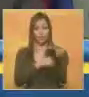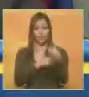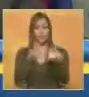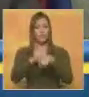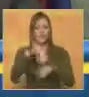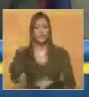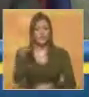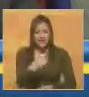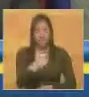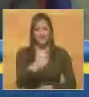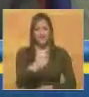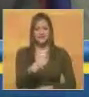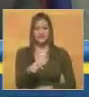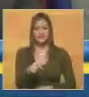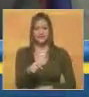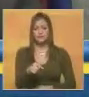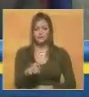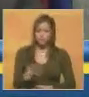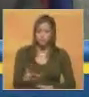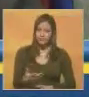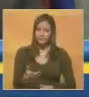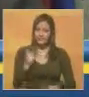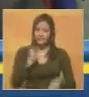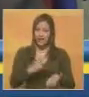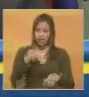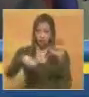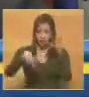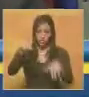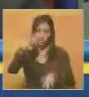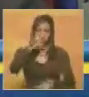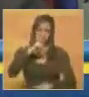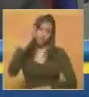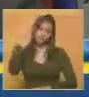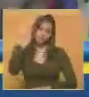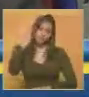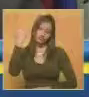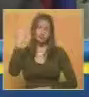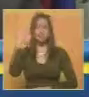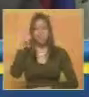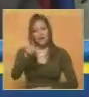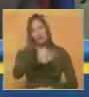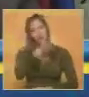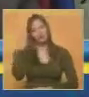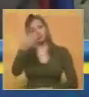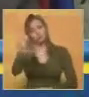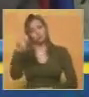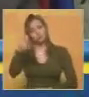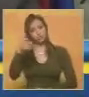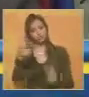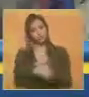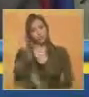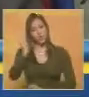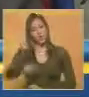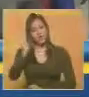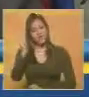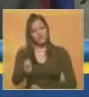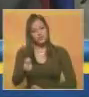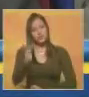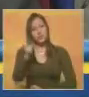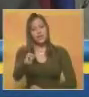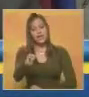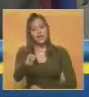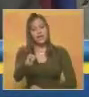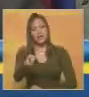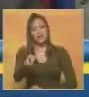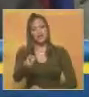a que durante el momento hace 11 años, durante su presentación a la sala de juicio, fue